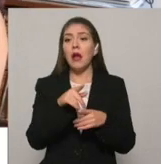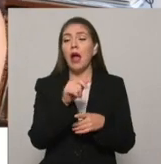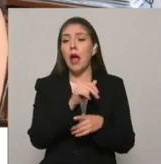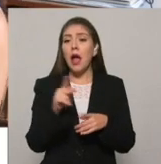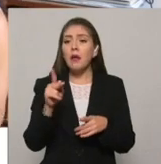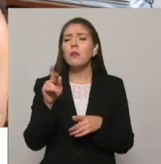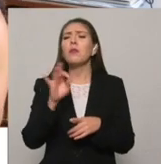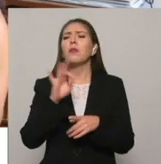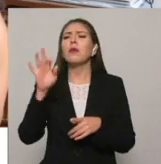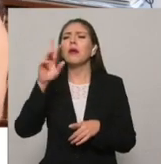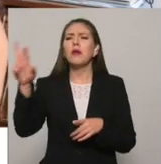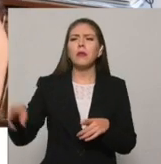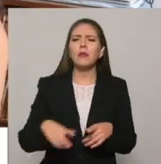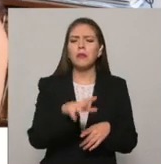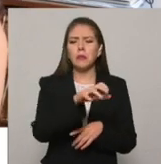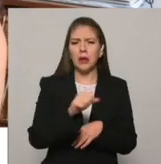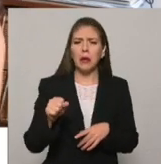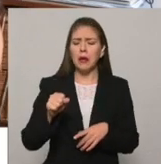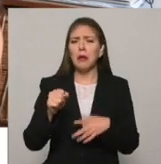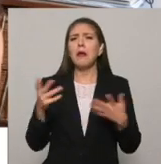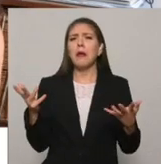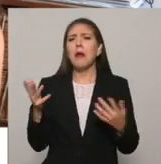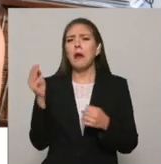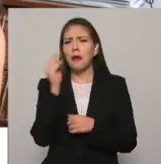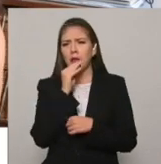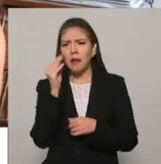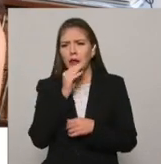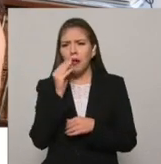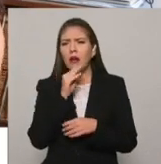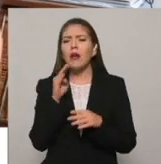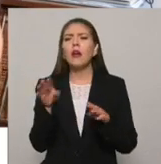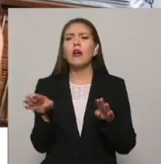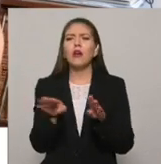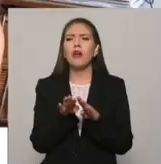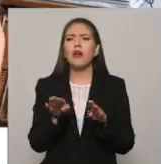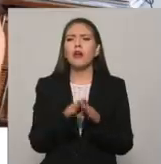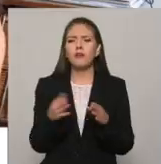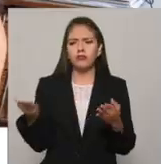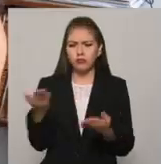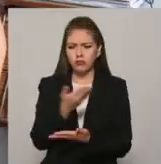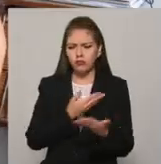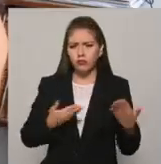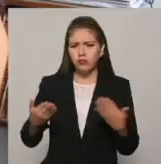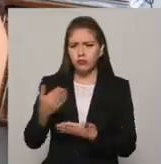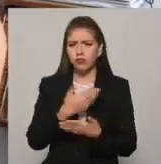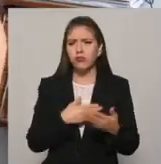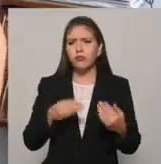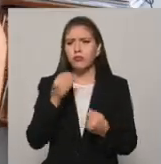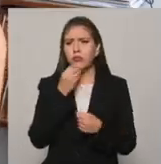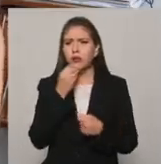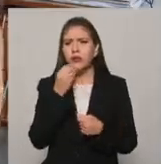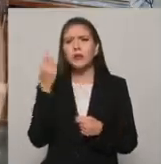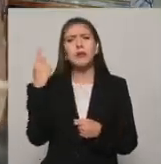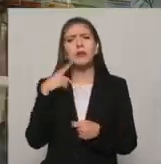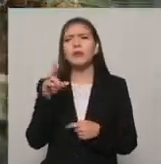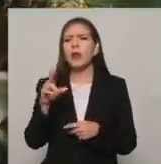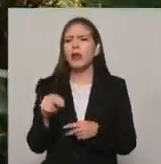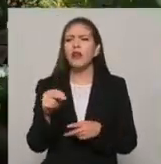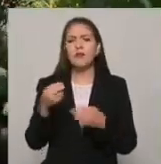cosas. Todo es gratis y el tema es de crecer comunidades hiperlocales y hacer que nadie se